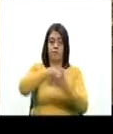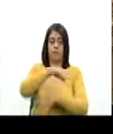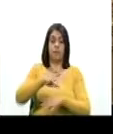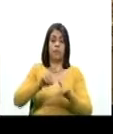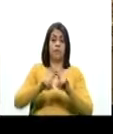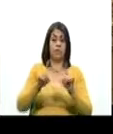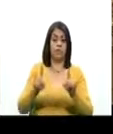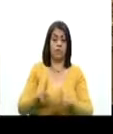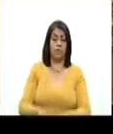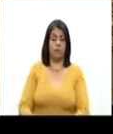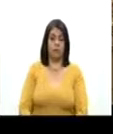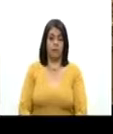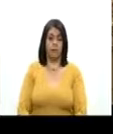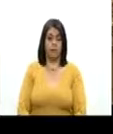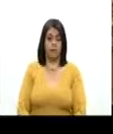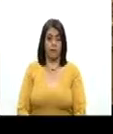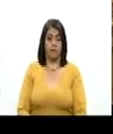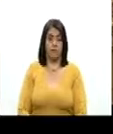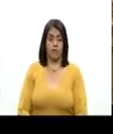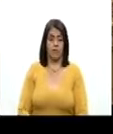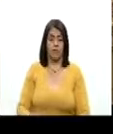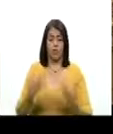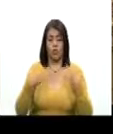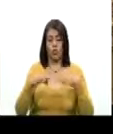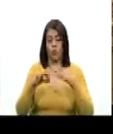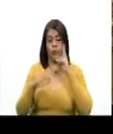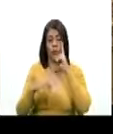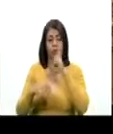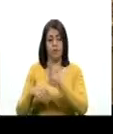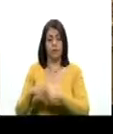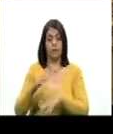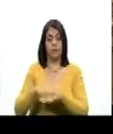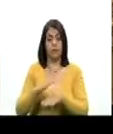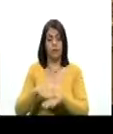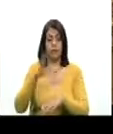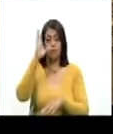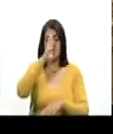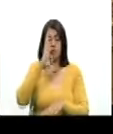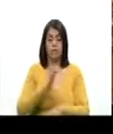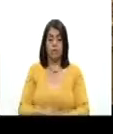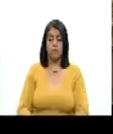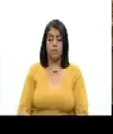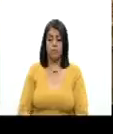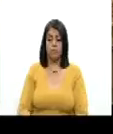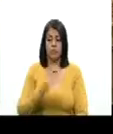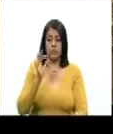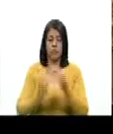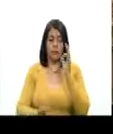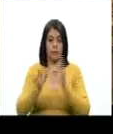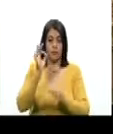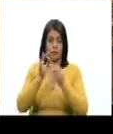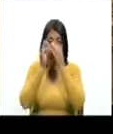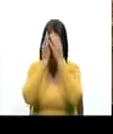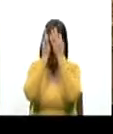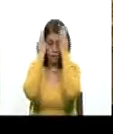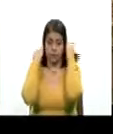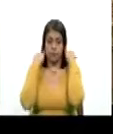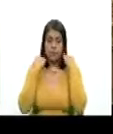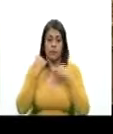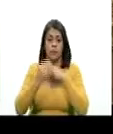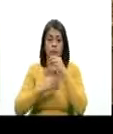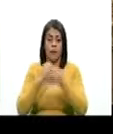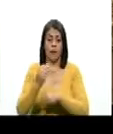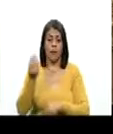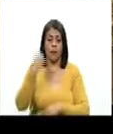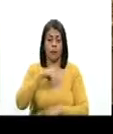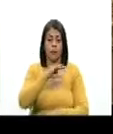Pero simplemente eso, vean lo que pasó en Brasil, la justicia, ¿qué hizo con Elon